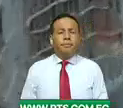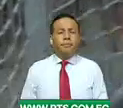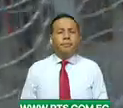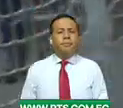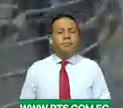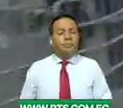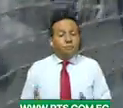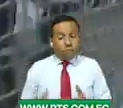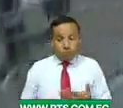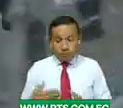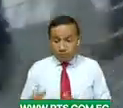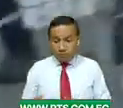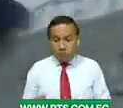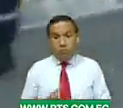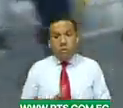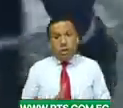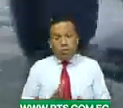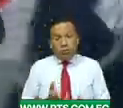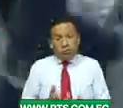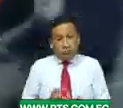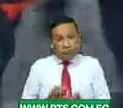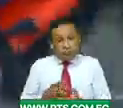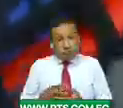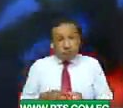Posteriormente lo trasladaron hasta un helicóptero,